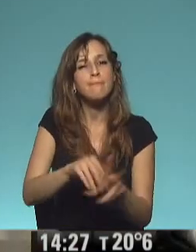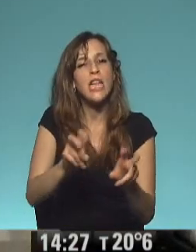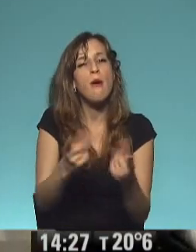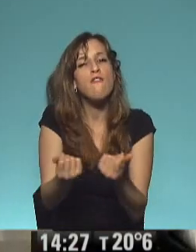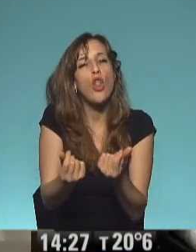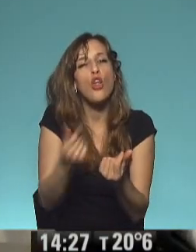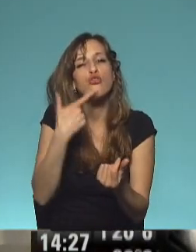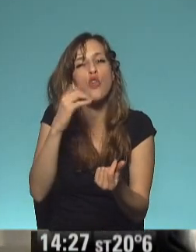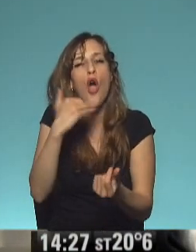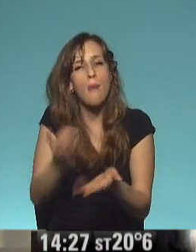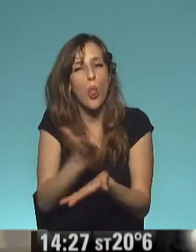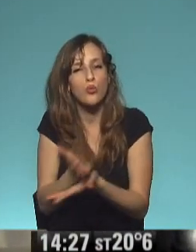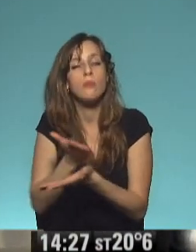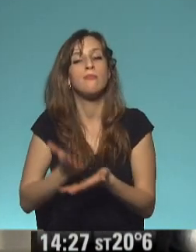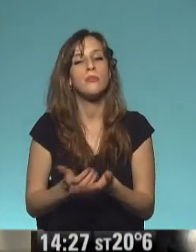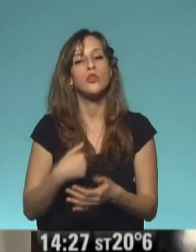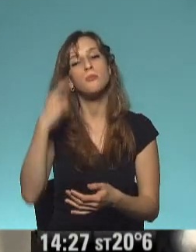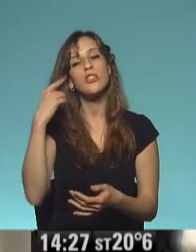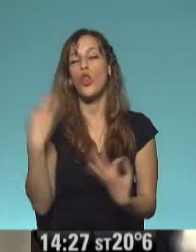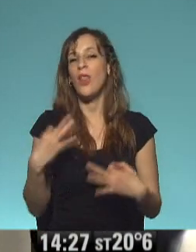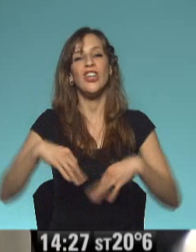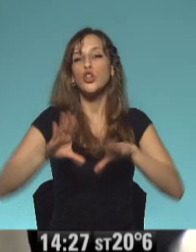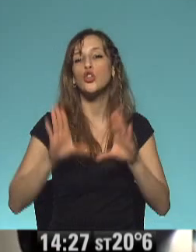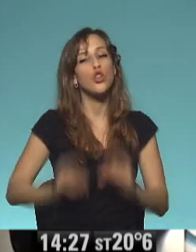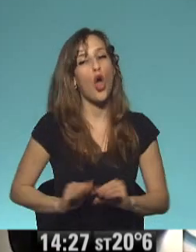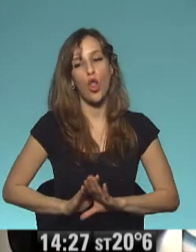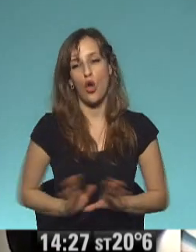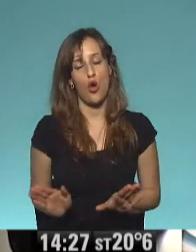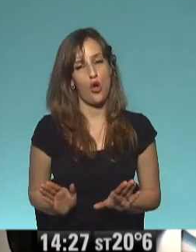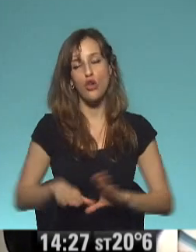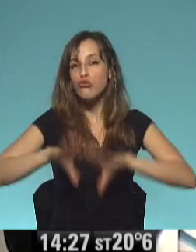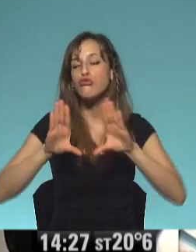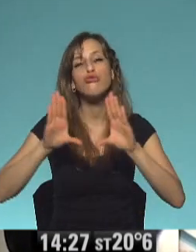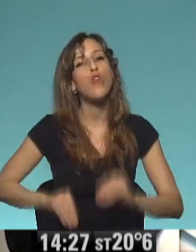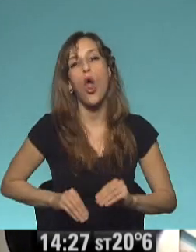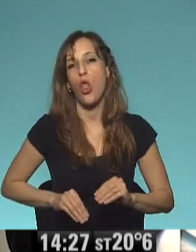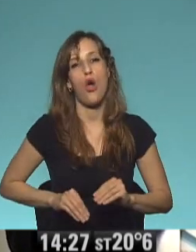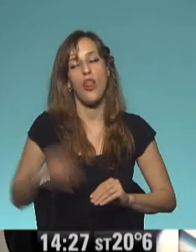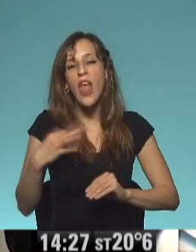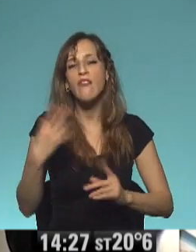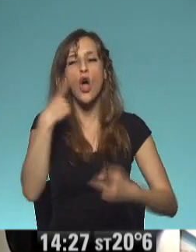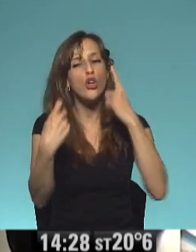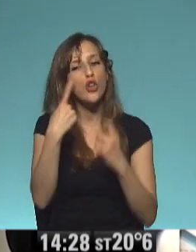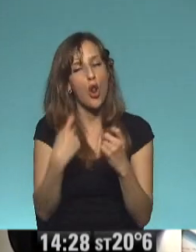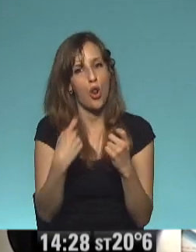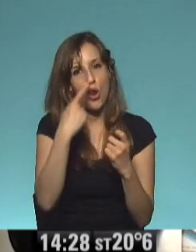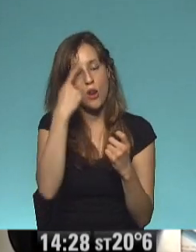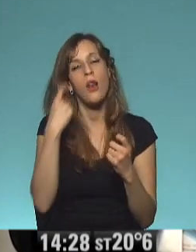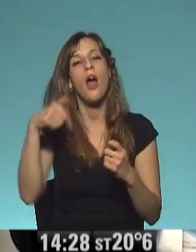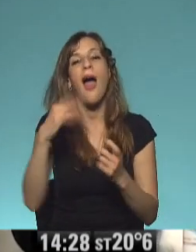creo es que cuando yo digo que hay que revisar todo, hay que revisar todo. Todo hay que revisarlo. Esto no está funcionando